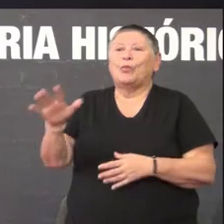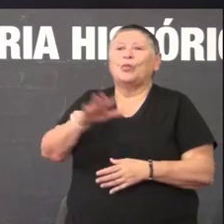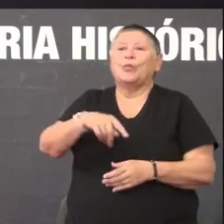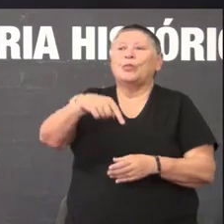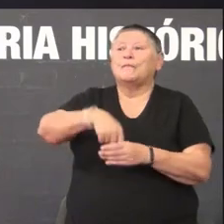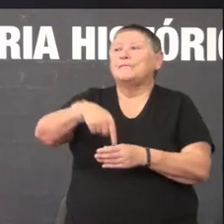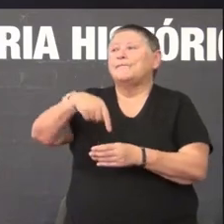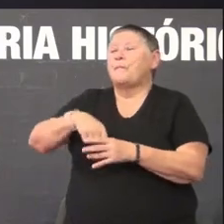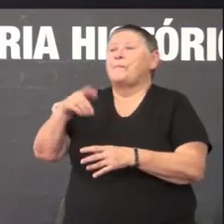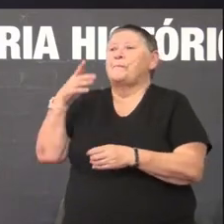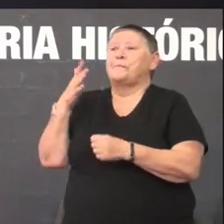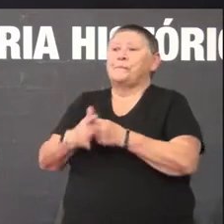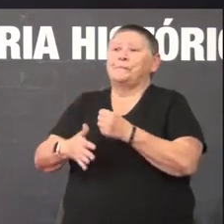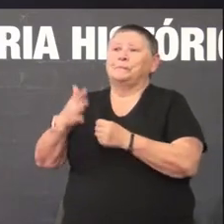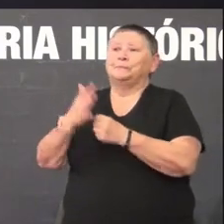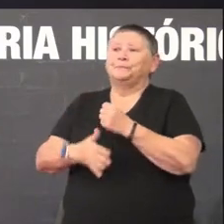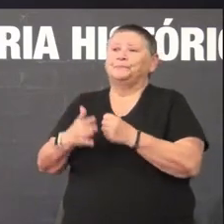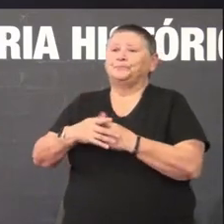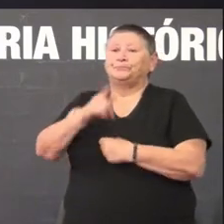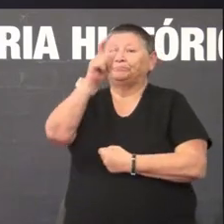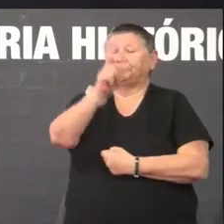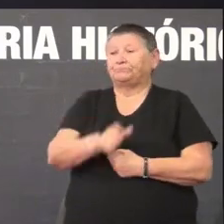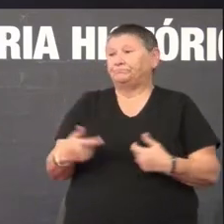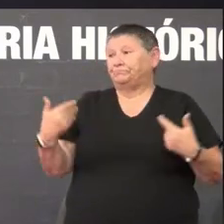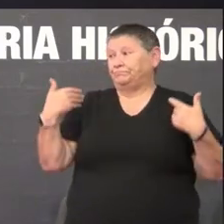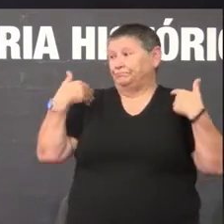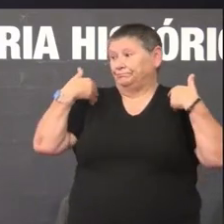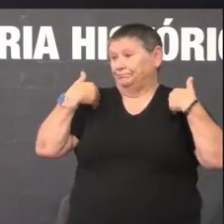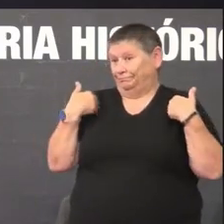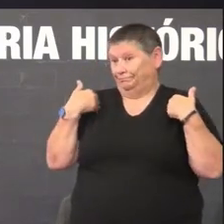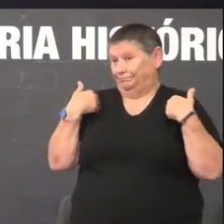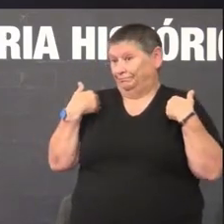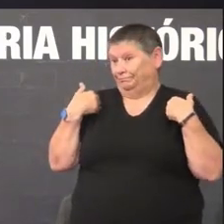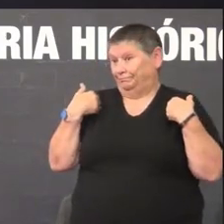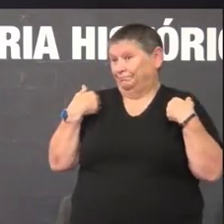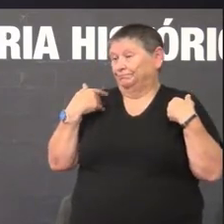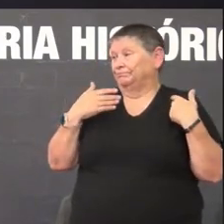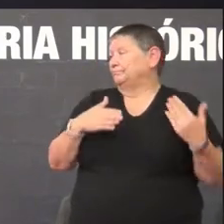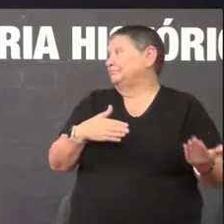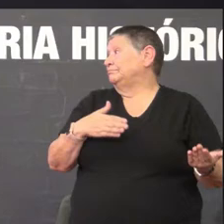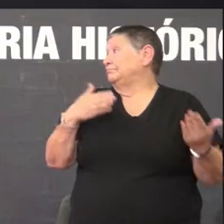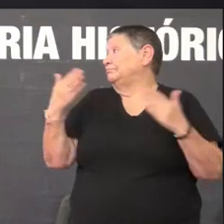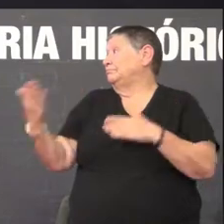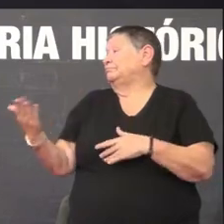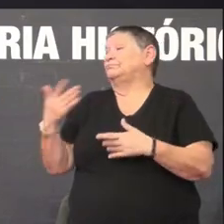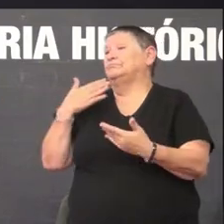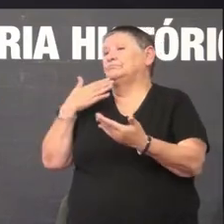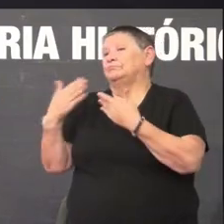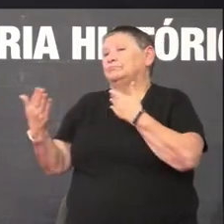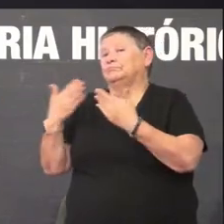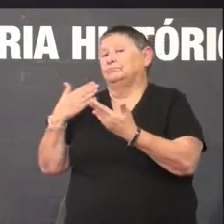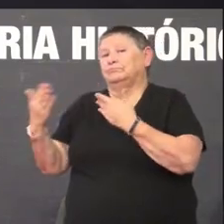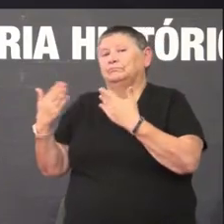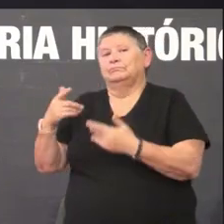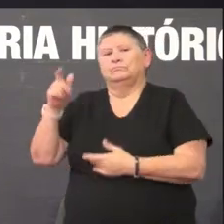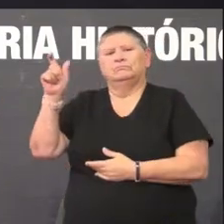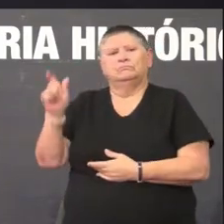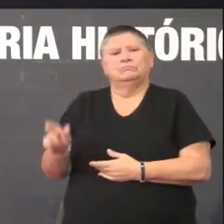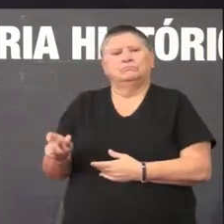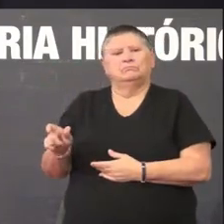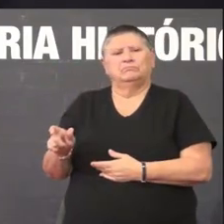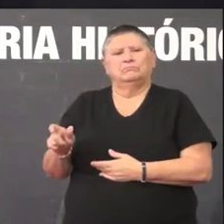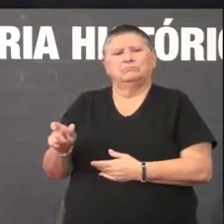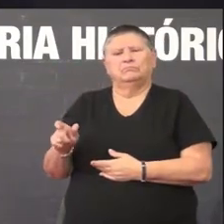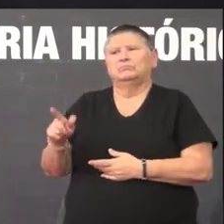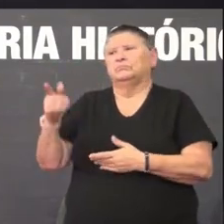la persona encargada de esto habla con qué país, uno de los países árabes. Y entonces consiguen que